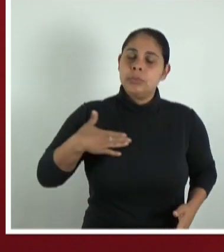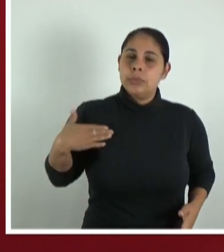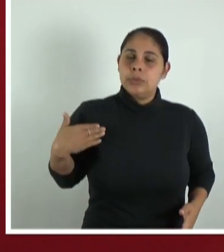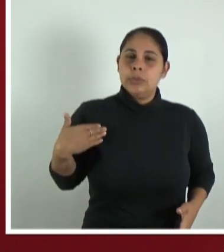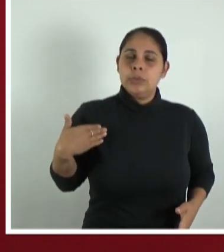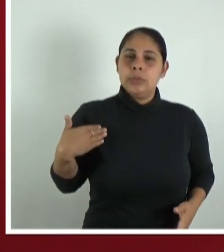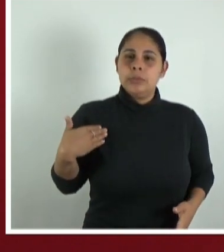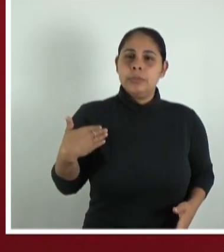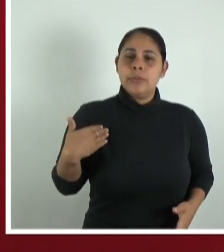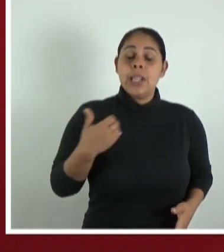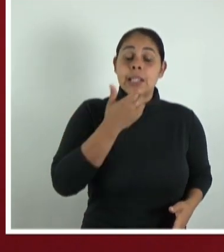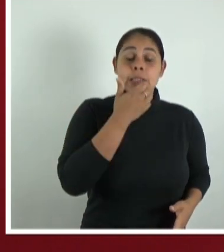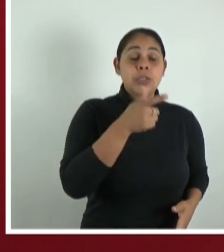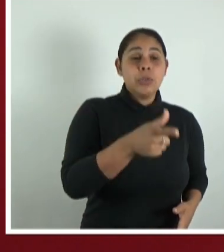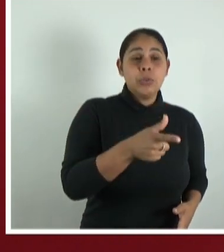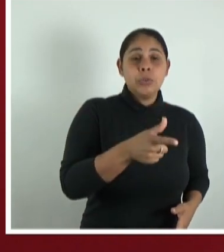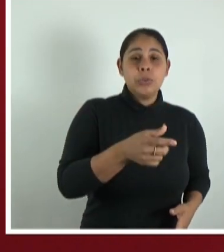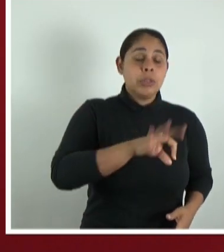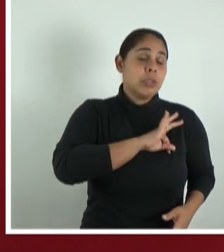Y si te has alejado del Señor,